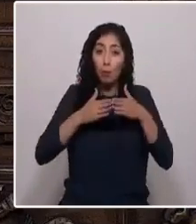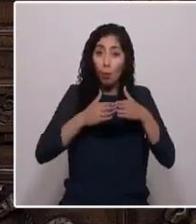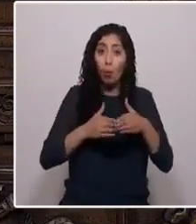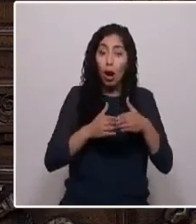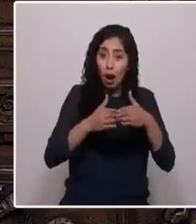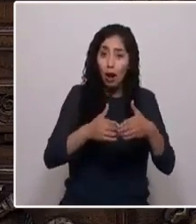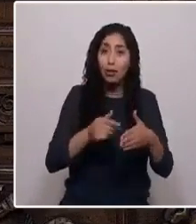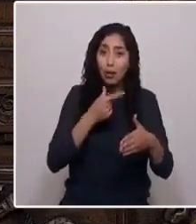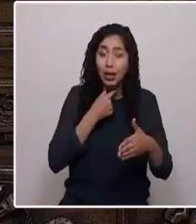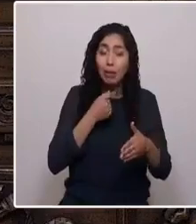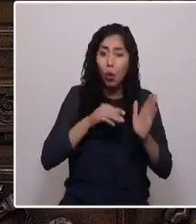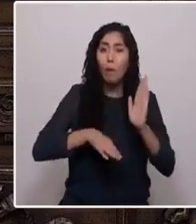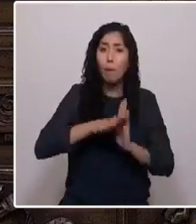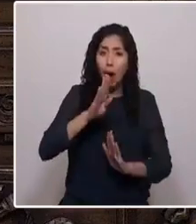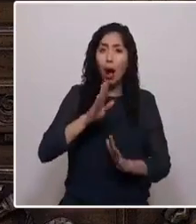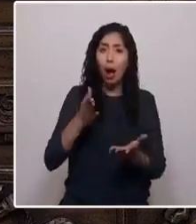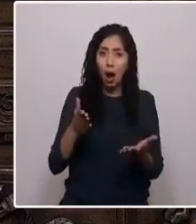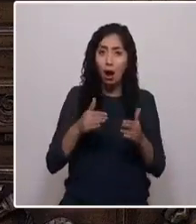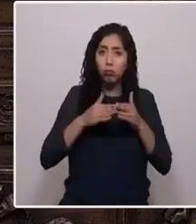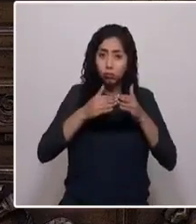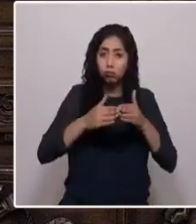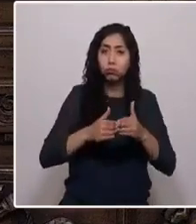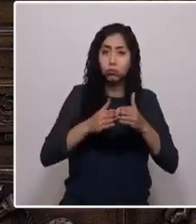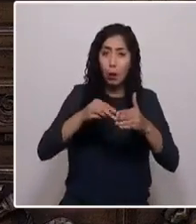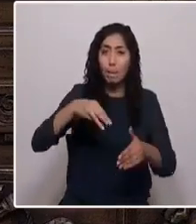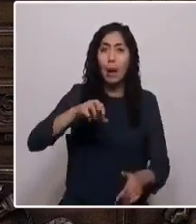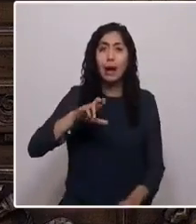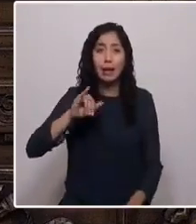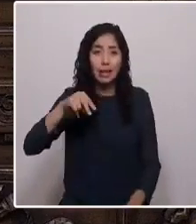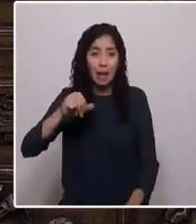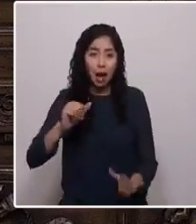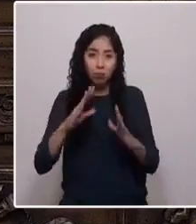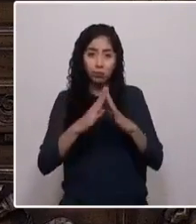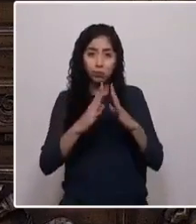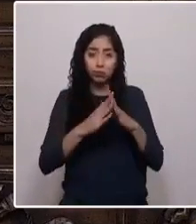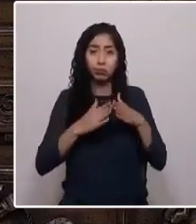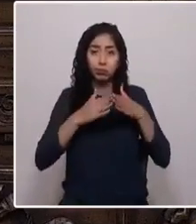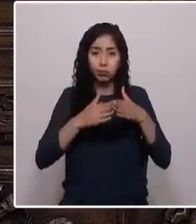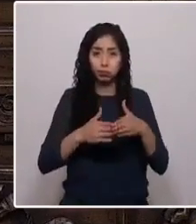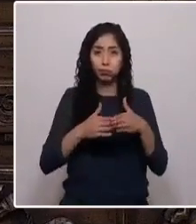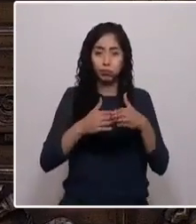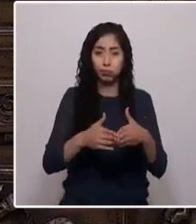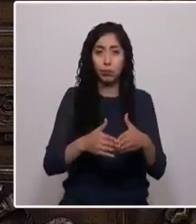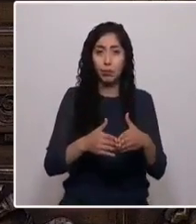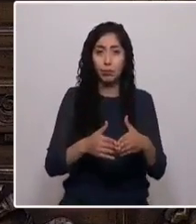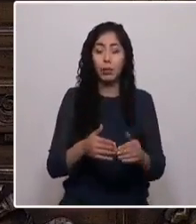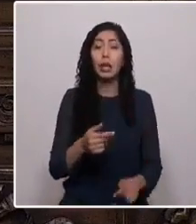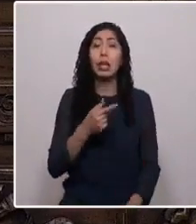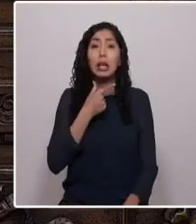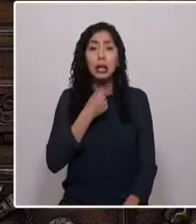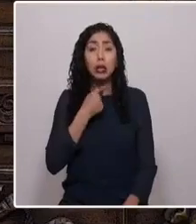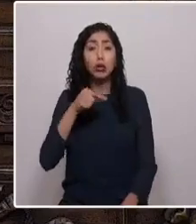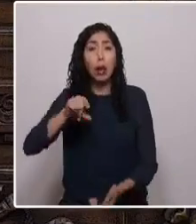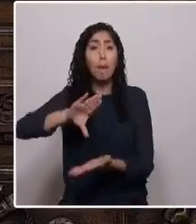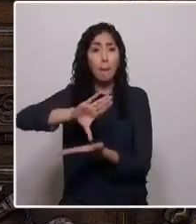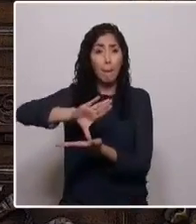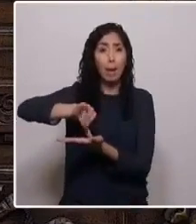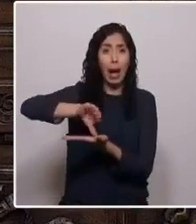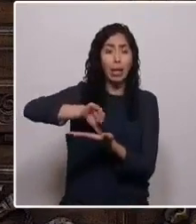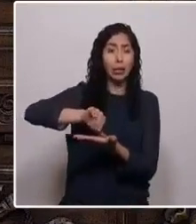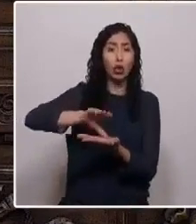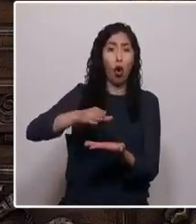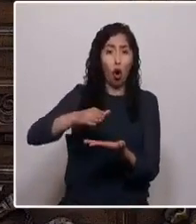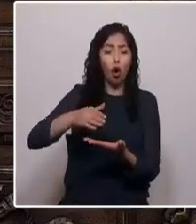de Chile y el desarrollo que implica para los territorios. Quiero mis emblemas patrios, quiero mi himno nacional